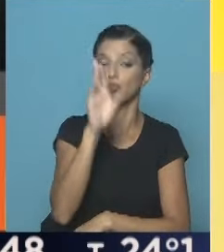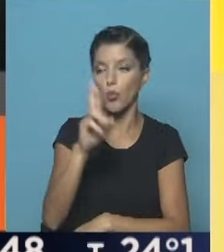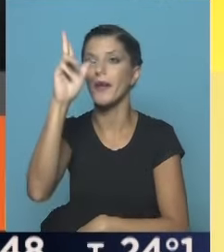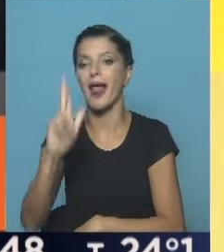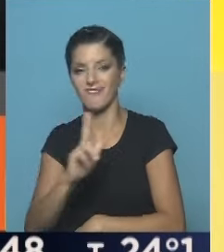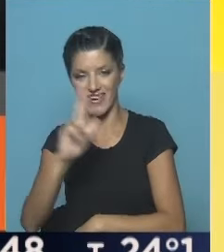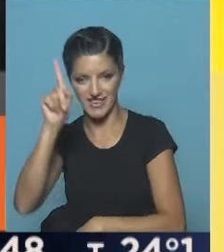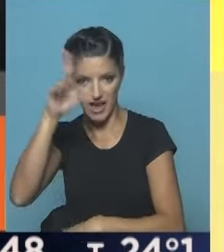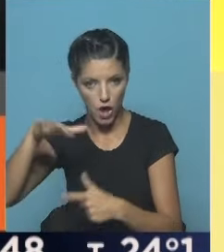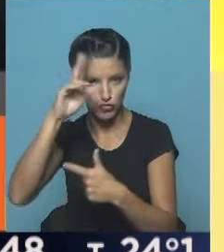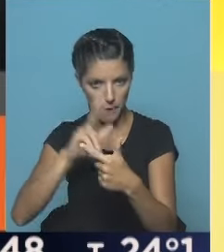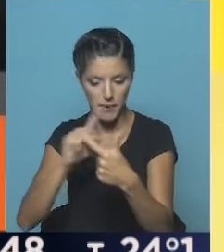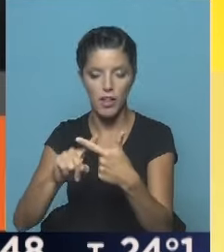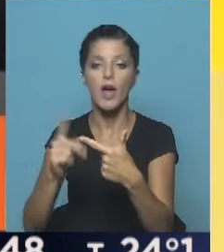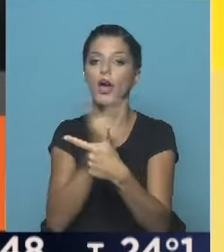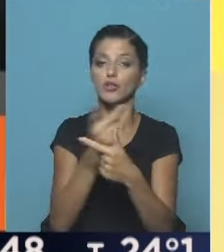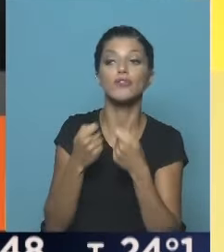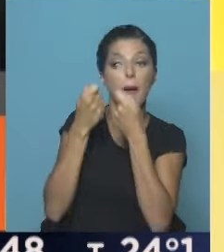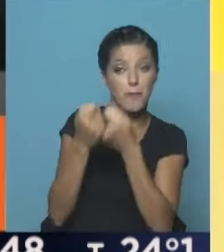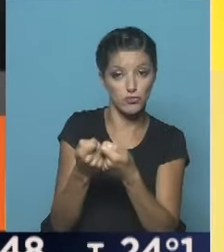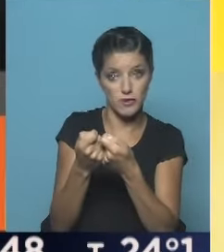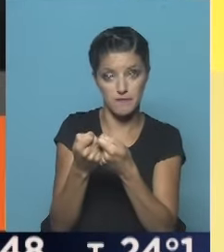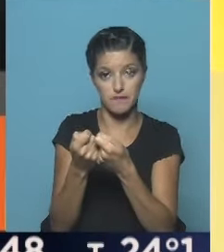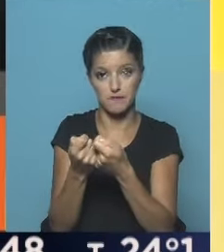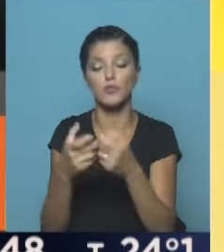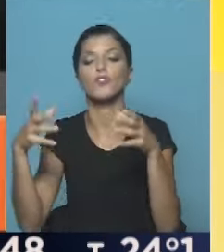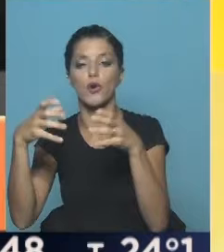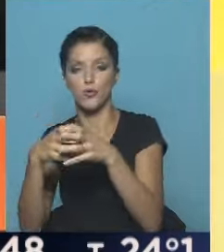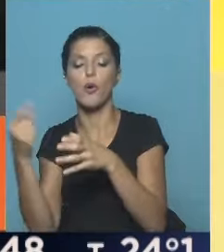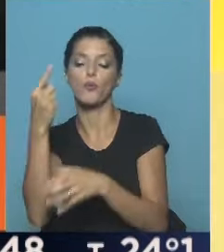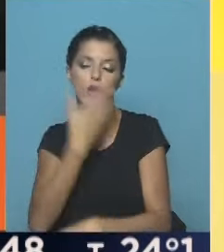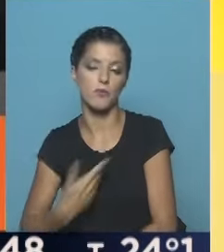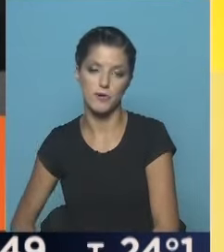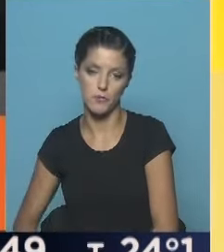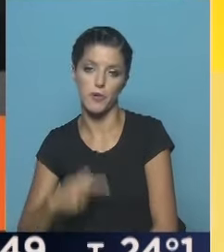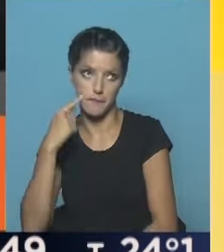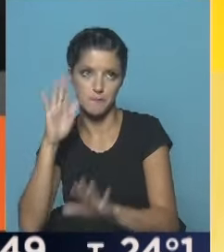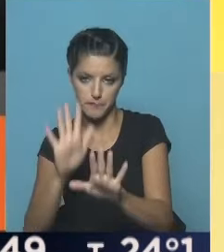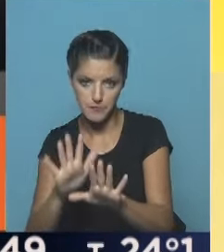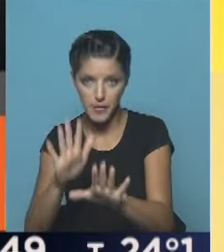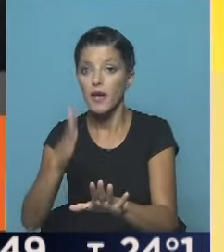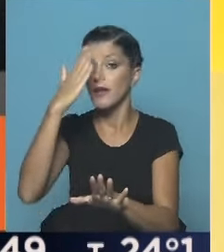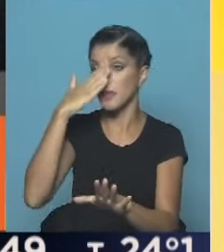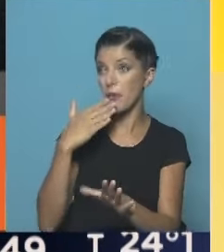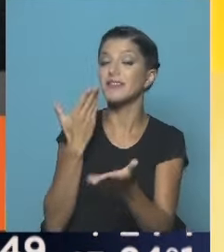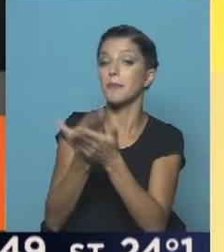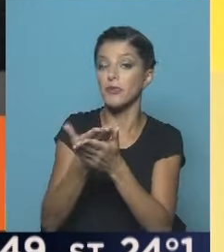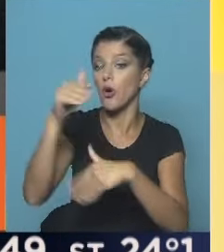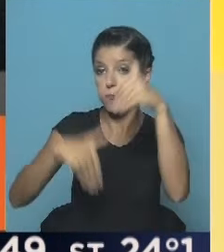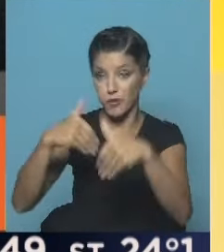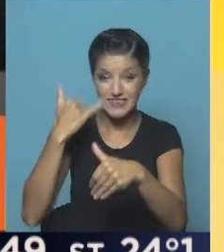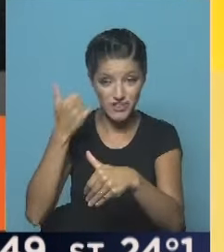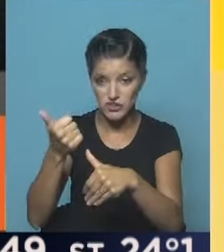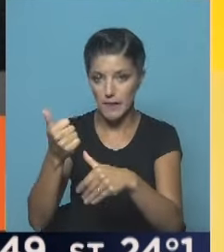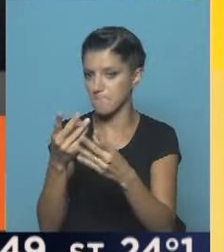Vaticano. Entonces la oposición dejó de lado insistir en el revocatorio y finalmente el revocatorio se diluyó. Y con respecto a